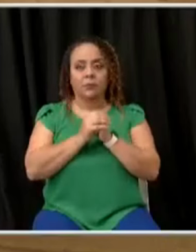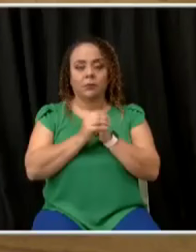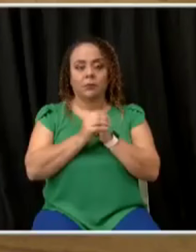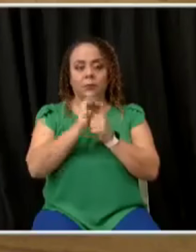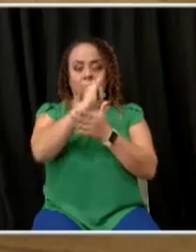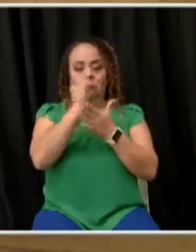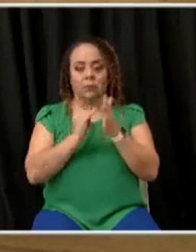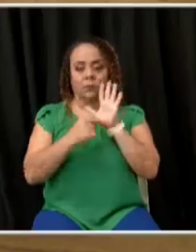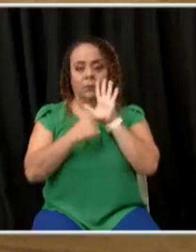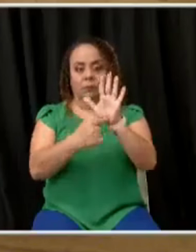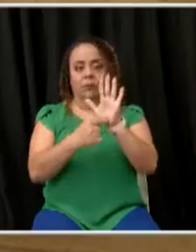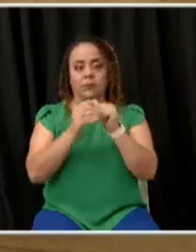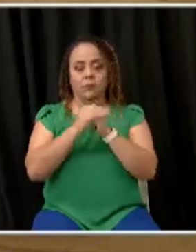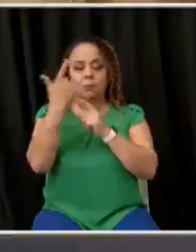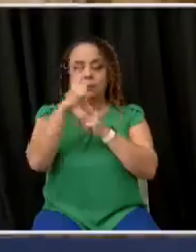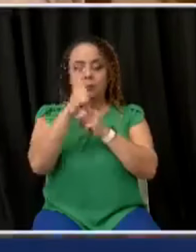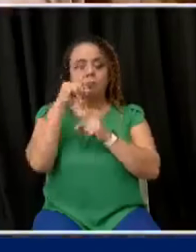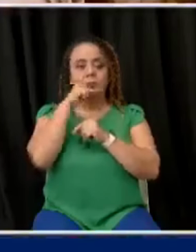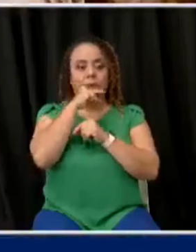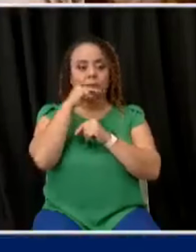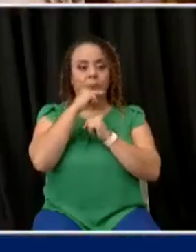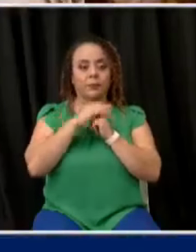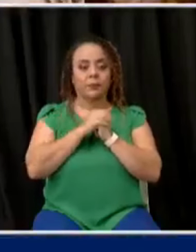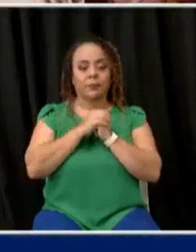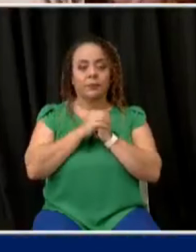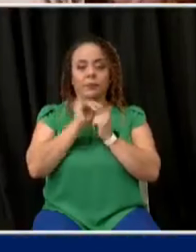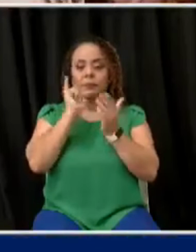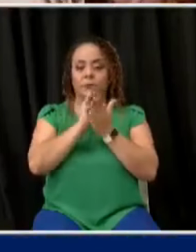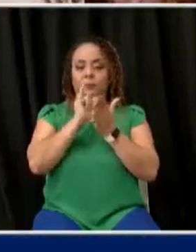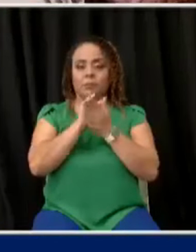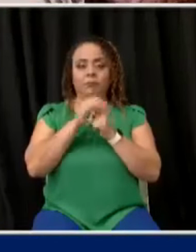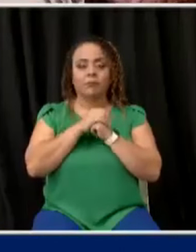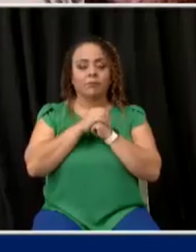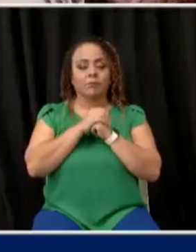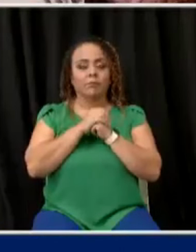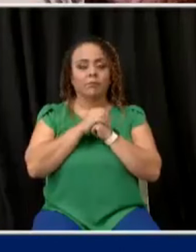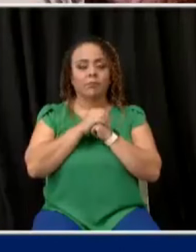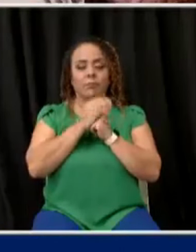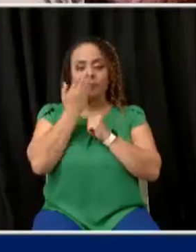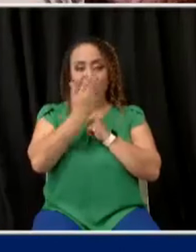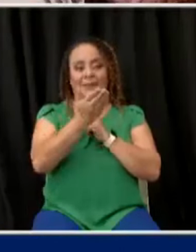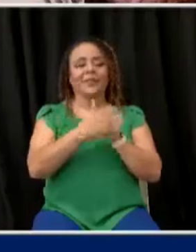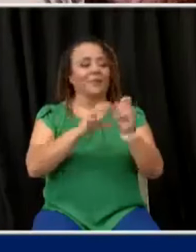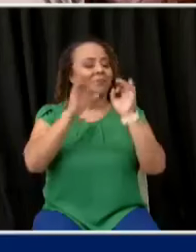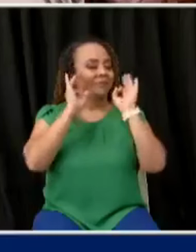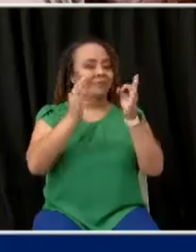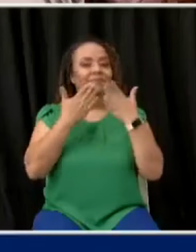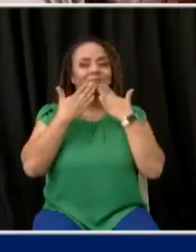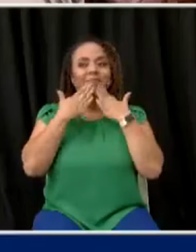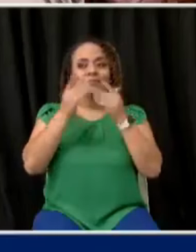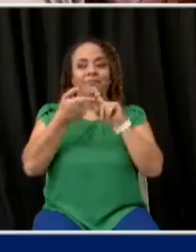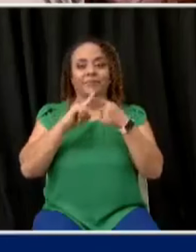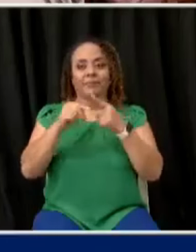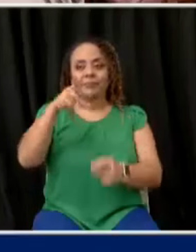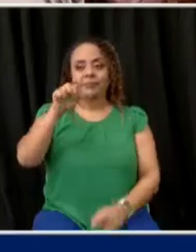está con la letrita roja, que es un verdadero, esa misma. Muchas gracias a los amigos de